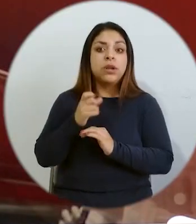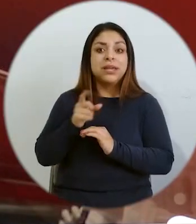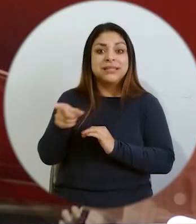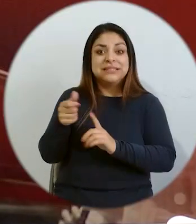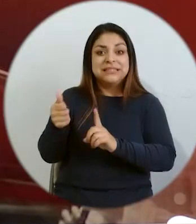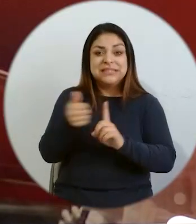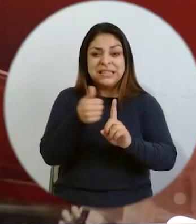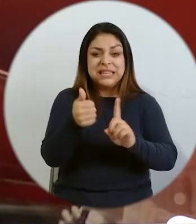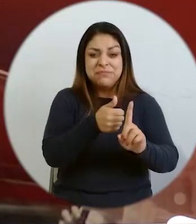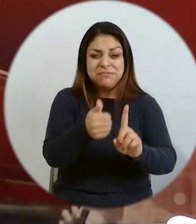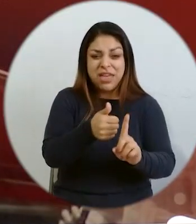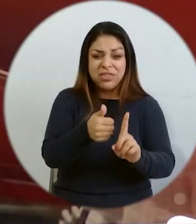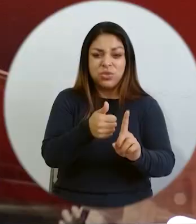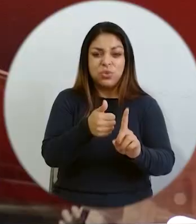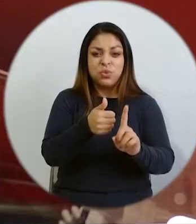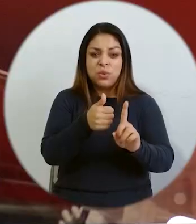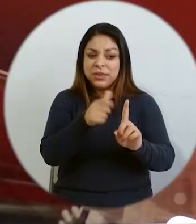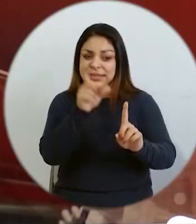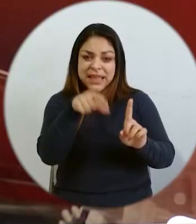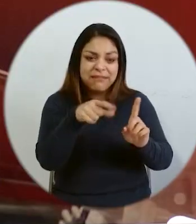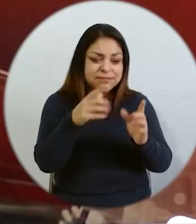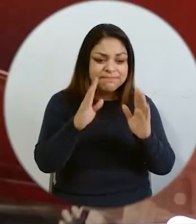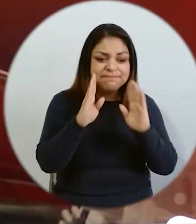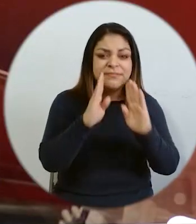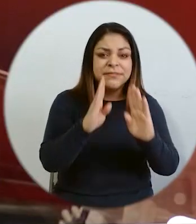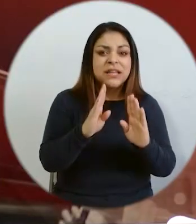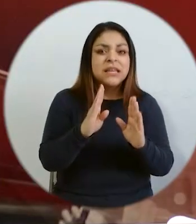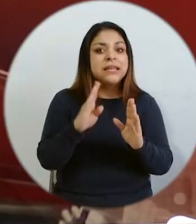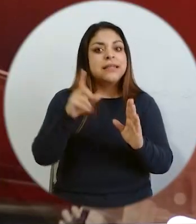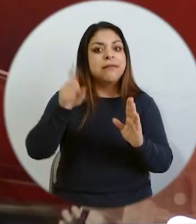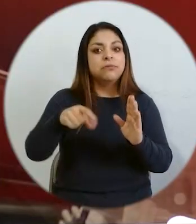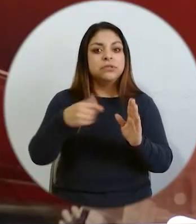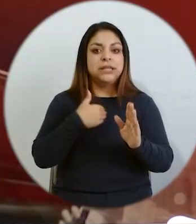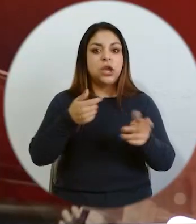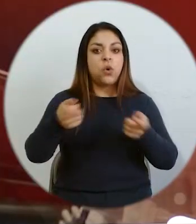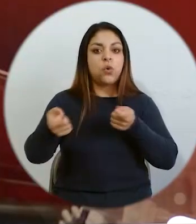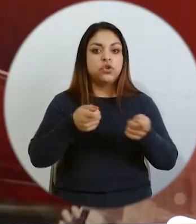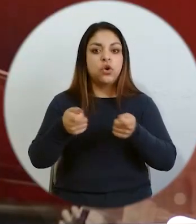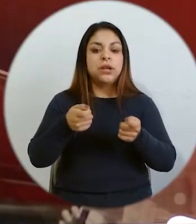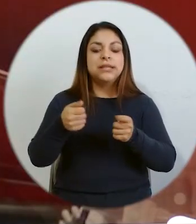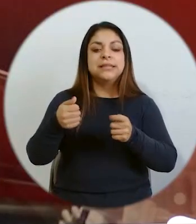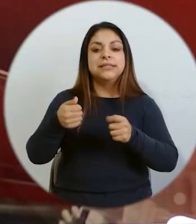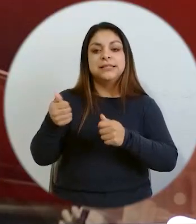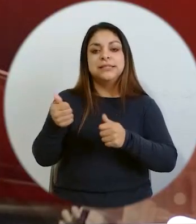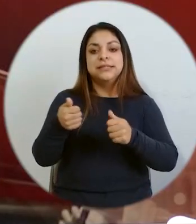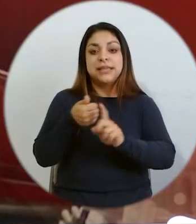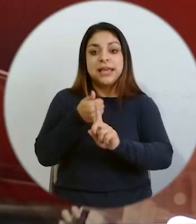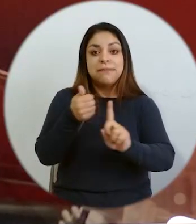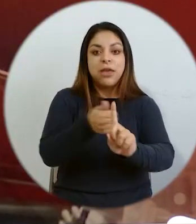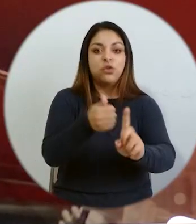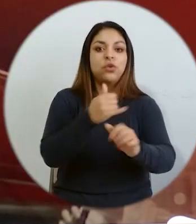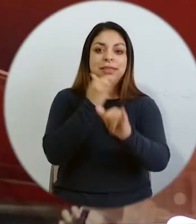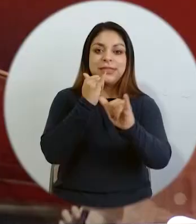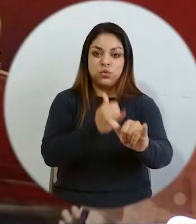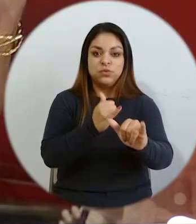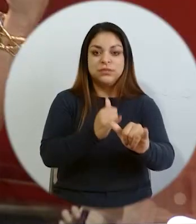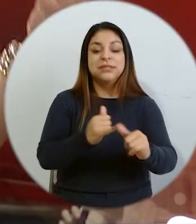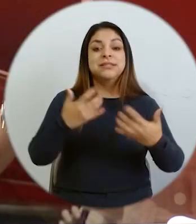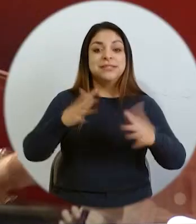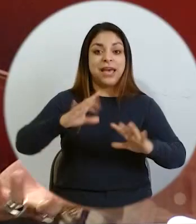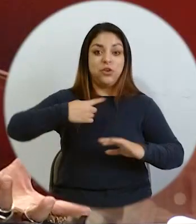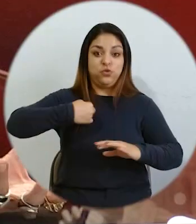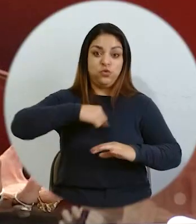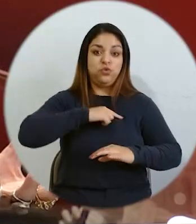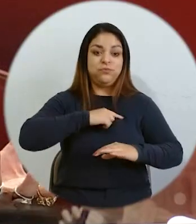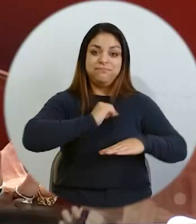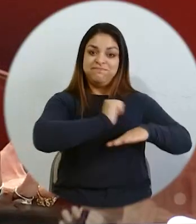elemento de seguimiento y como una pestañita donde llevamos control y seguimiento de denuncias. Hemos tenido que